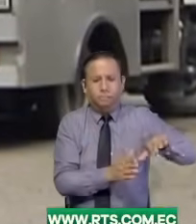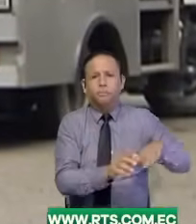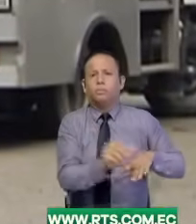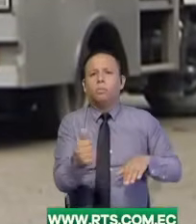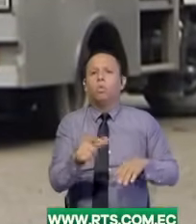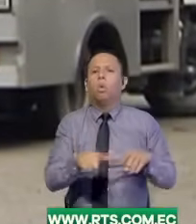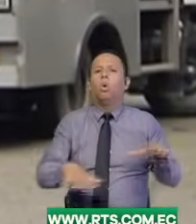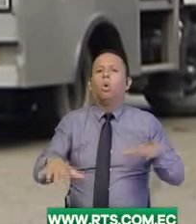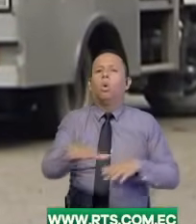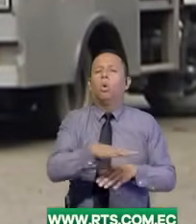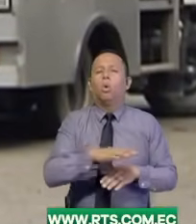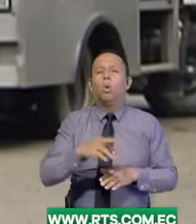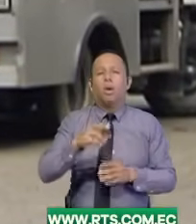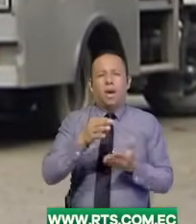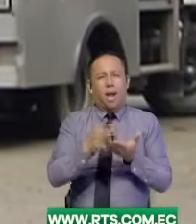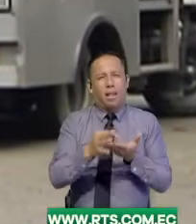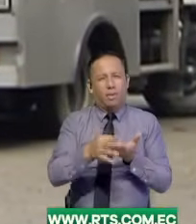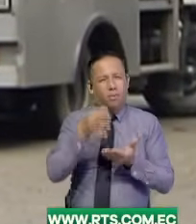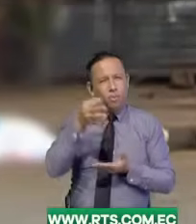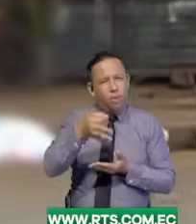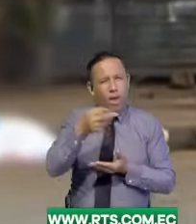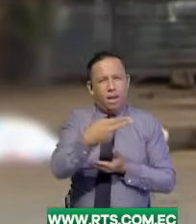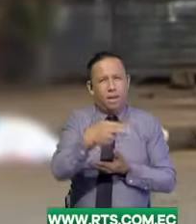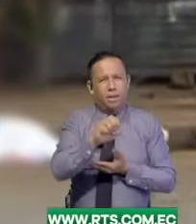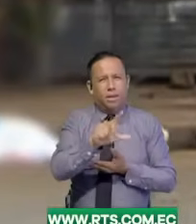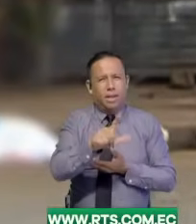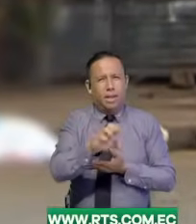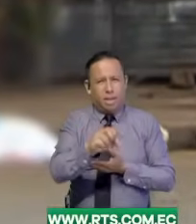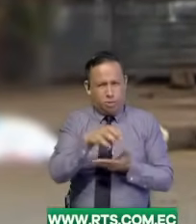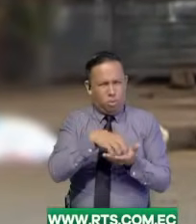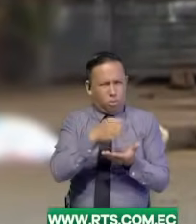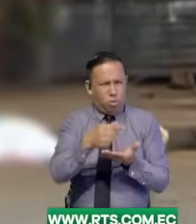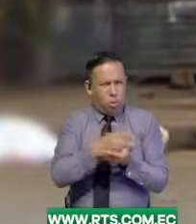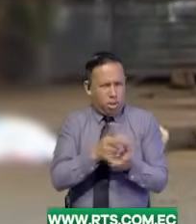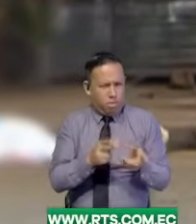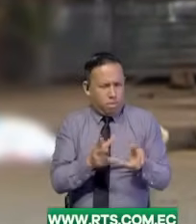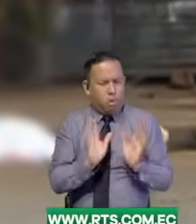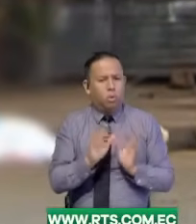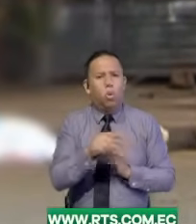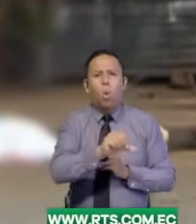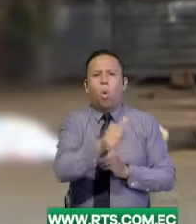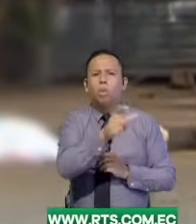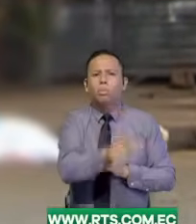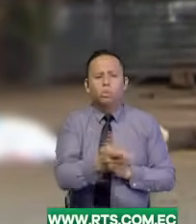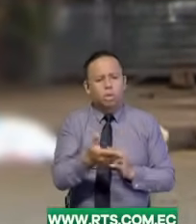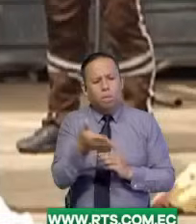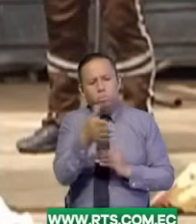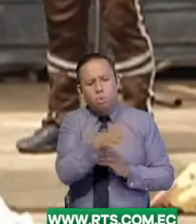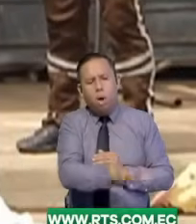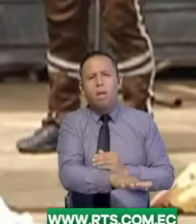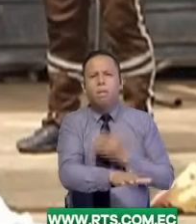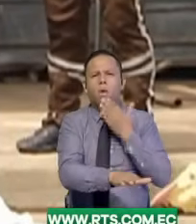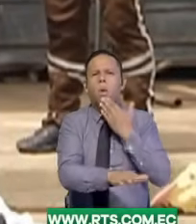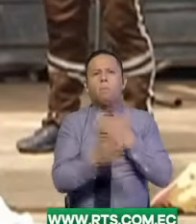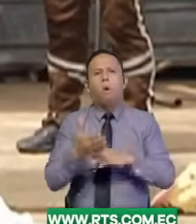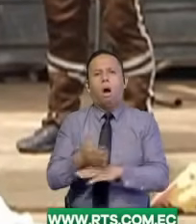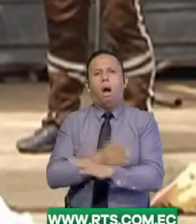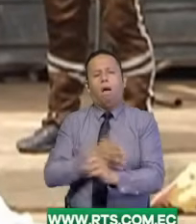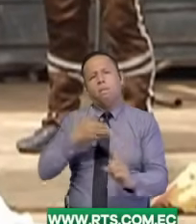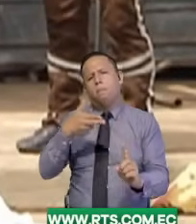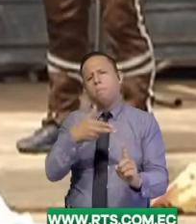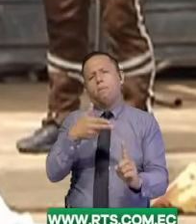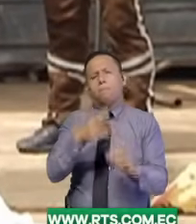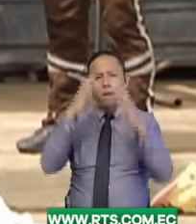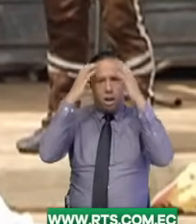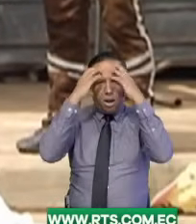sector de los helechos, en el cantón Durán, también en la provincia de Guayas, estaba otro cuerpo sin vida y con disparos en la cabeza. Según